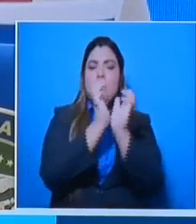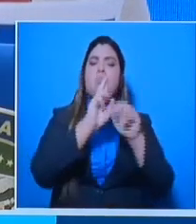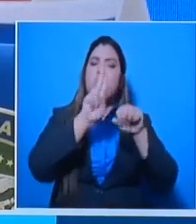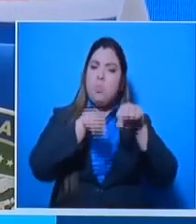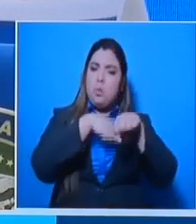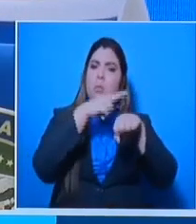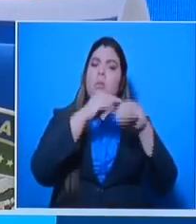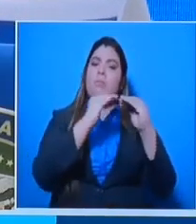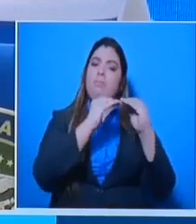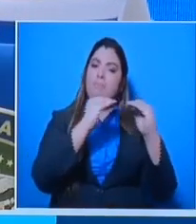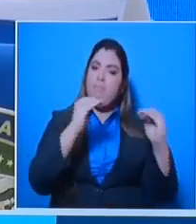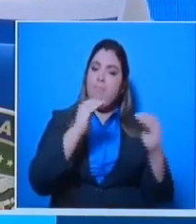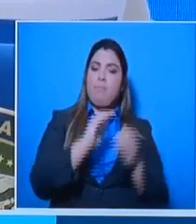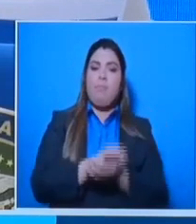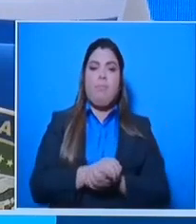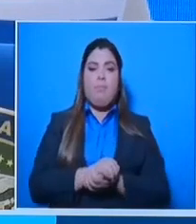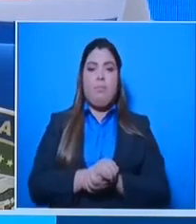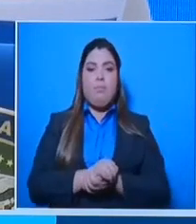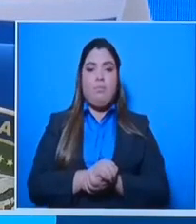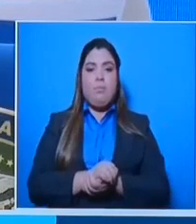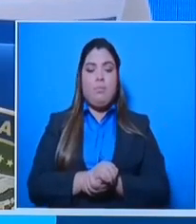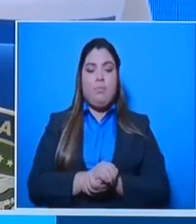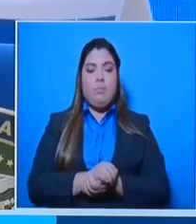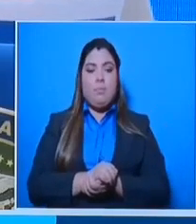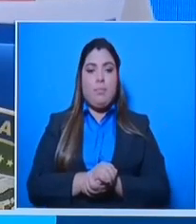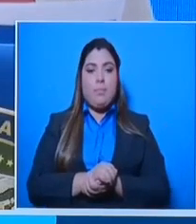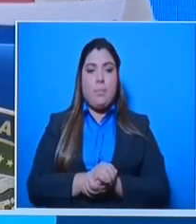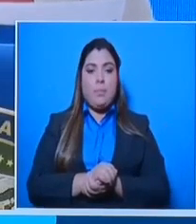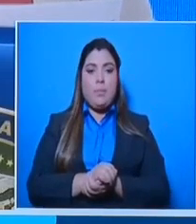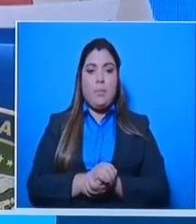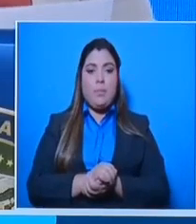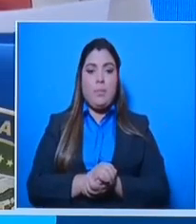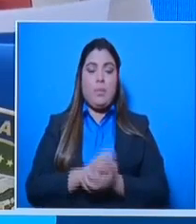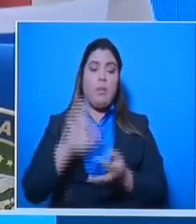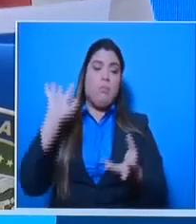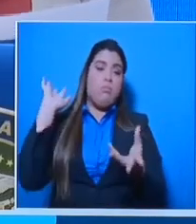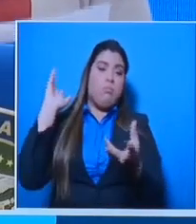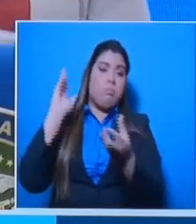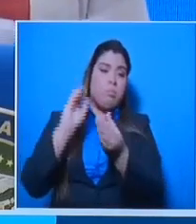Lamentablemente, reportamos un total acumulado de